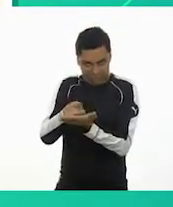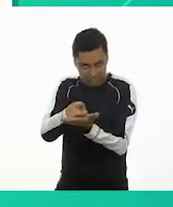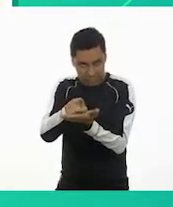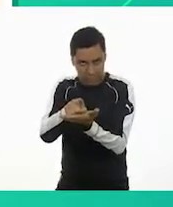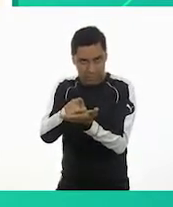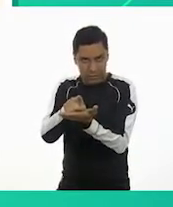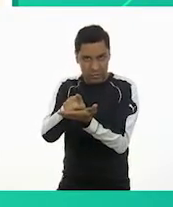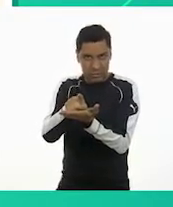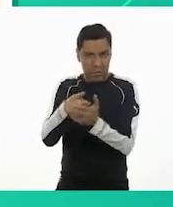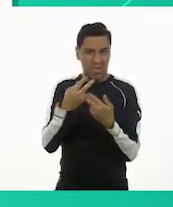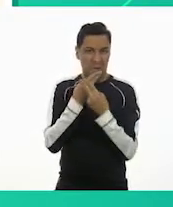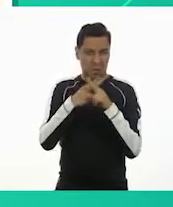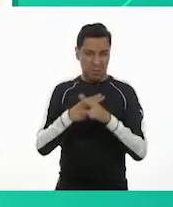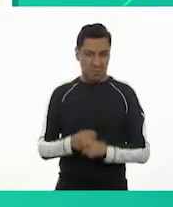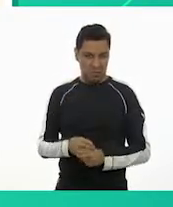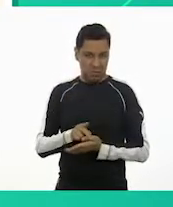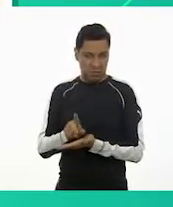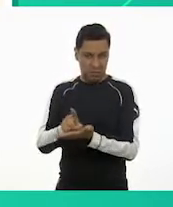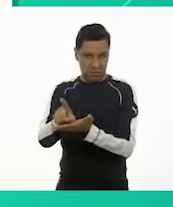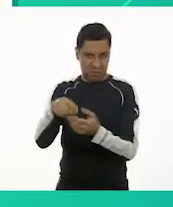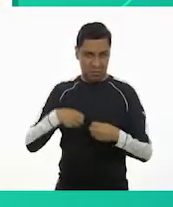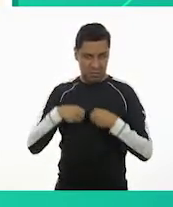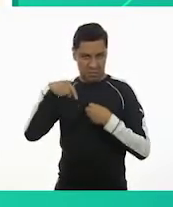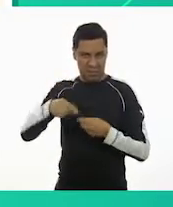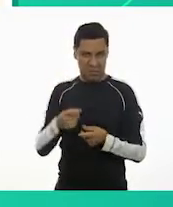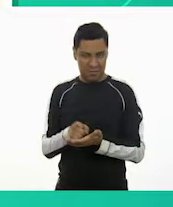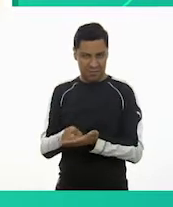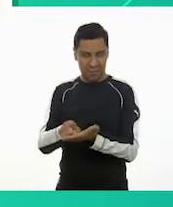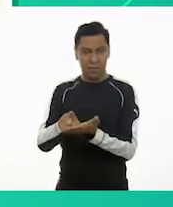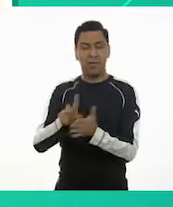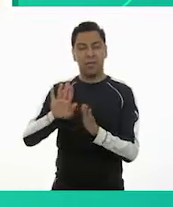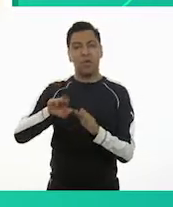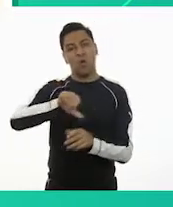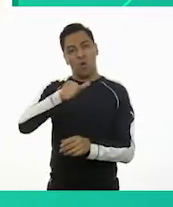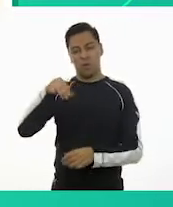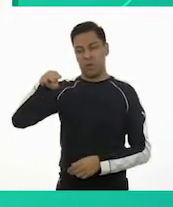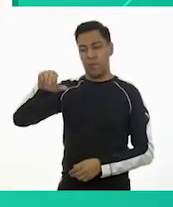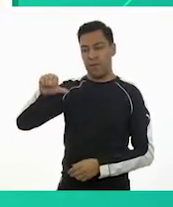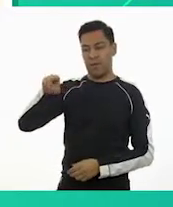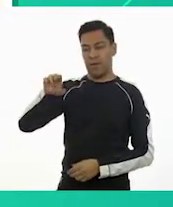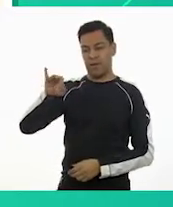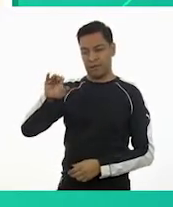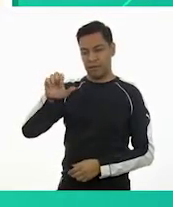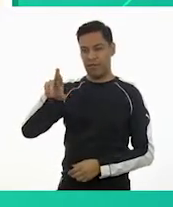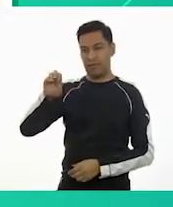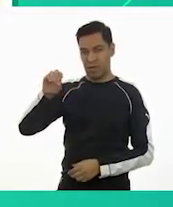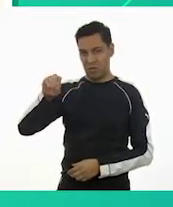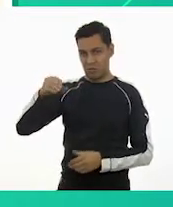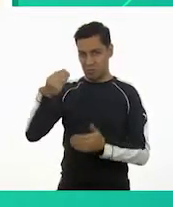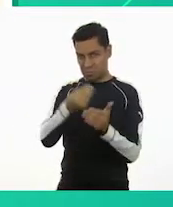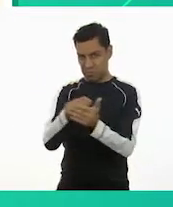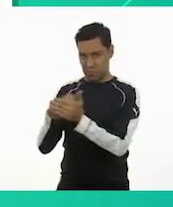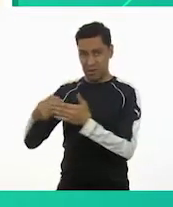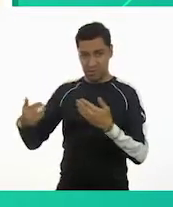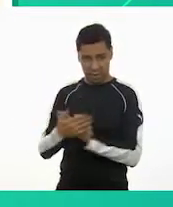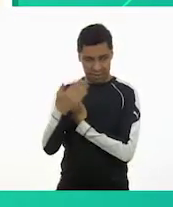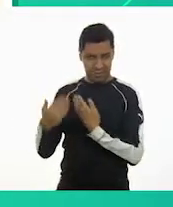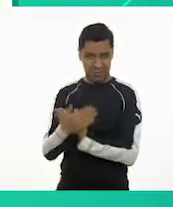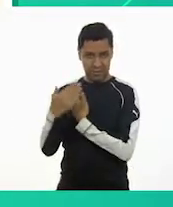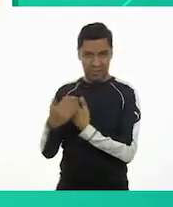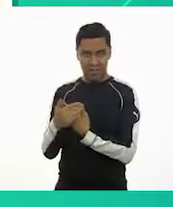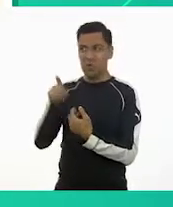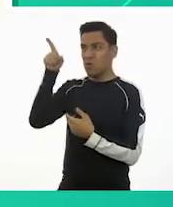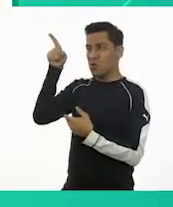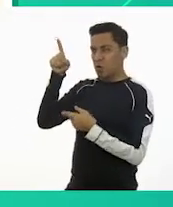así como de los endémicos. En lo que se refiere a mamíferos, representados por los segmentos de color café,